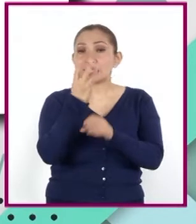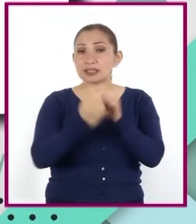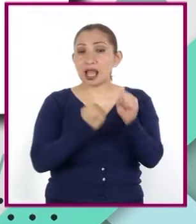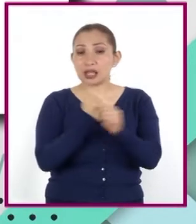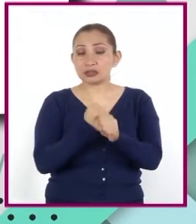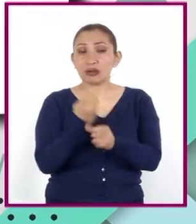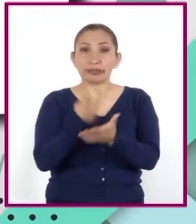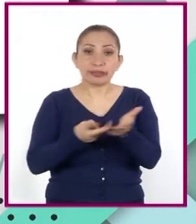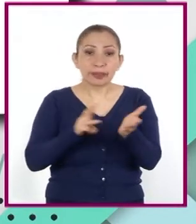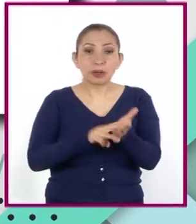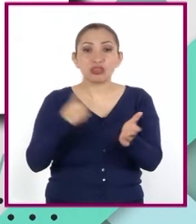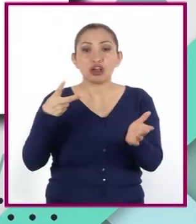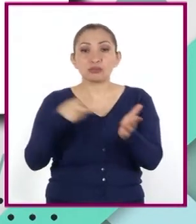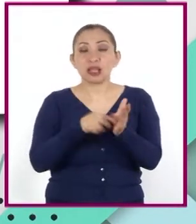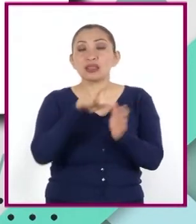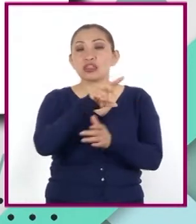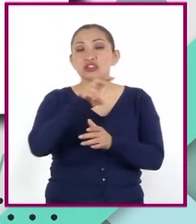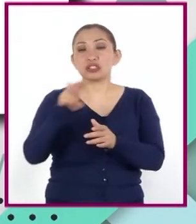el triple,